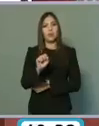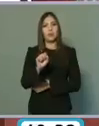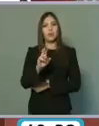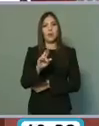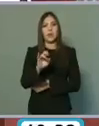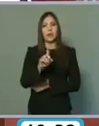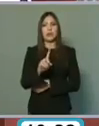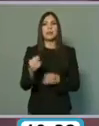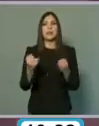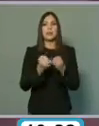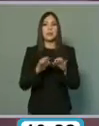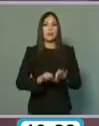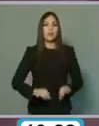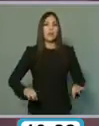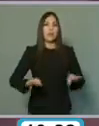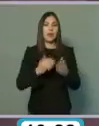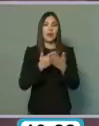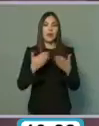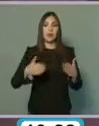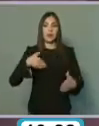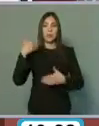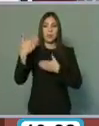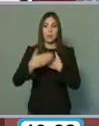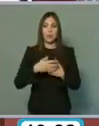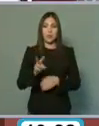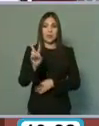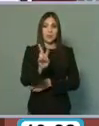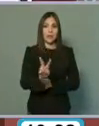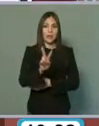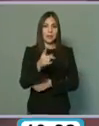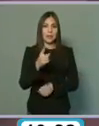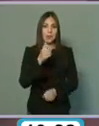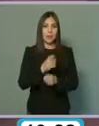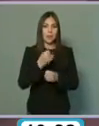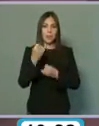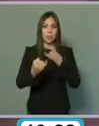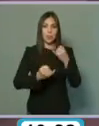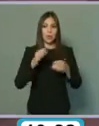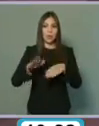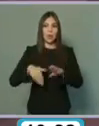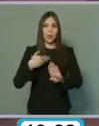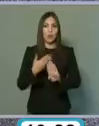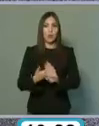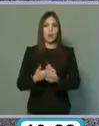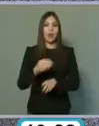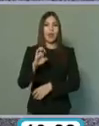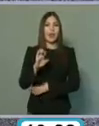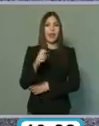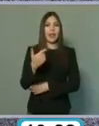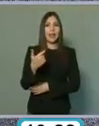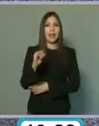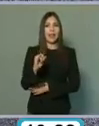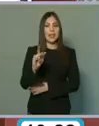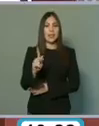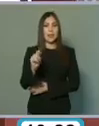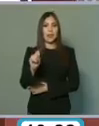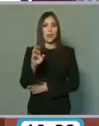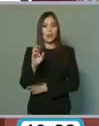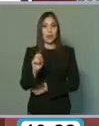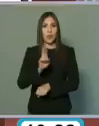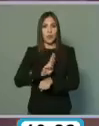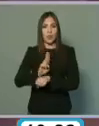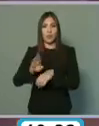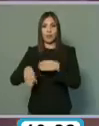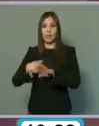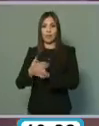del Barcelona. Se enfrentan este viernes, su primer partido, contra Arabia Saudita, contra Egipto, perdón. Contra Egipto. Contra Egipto. Y de verdad